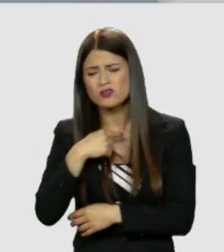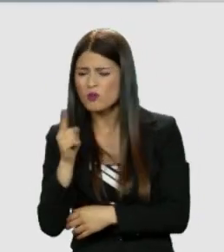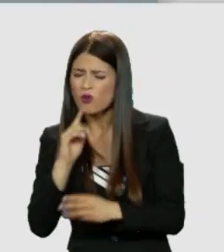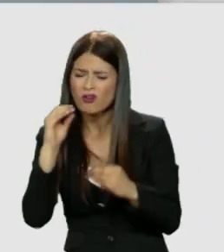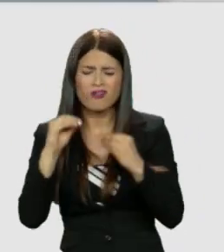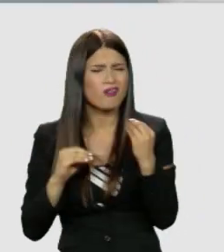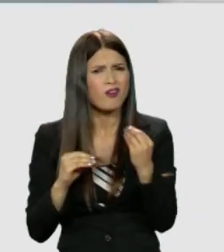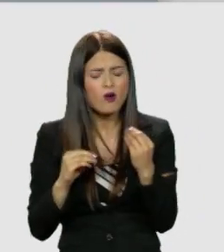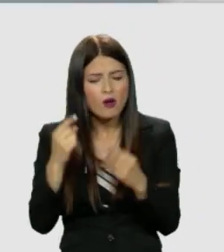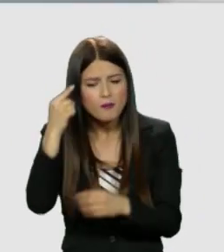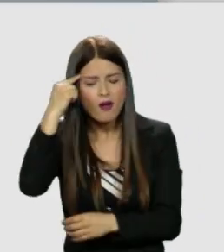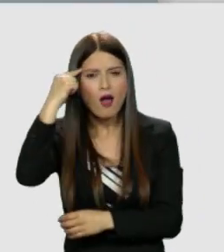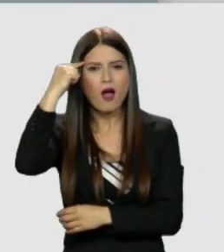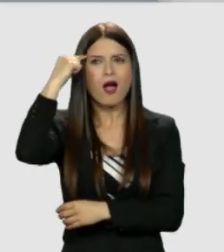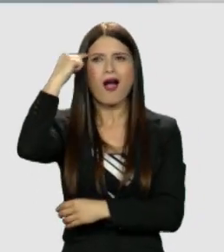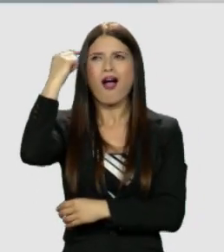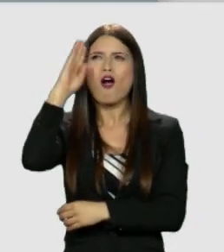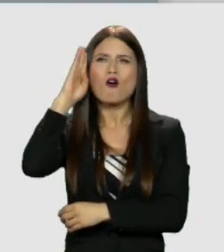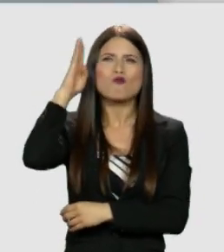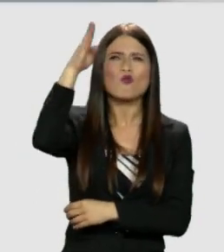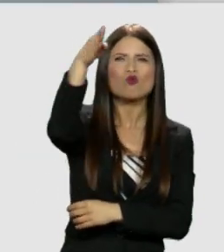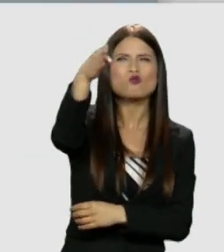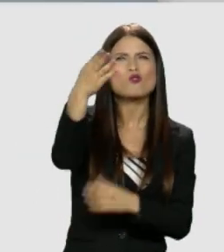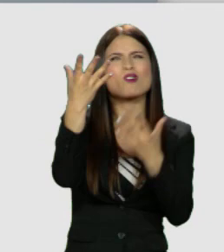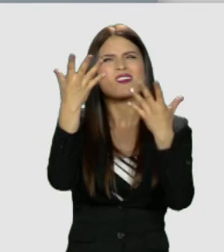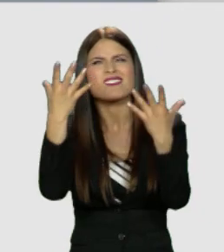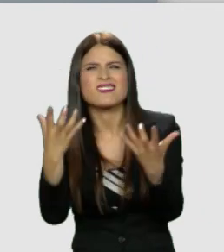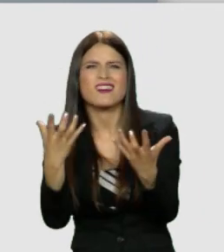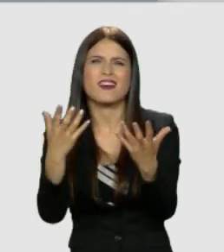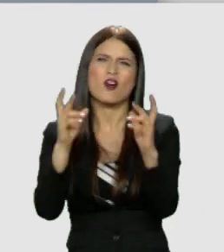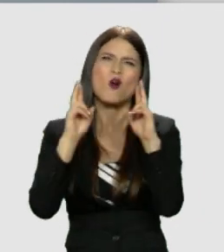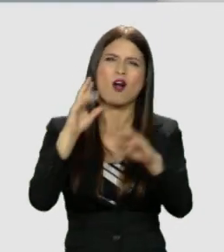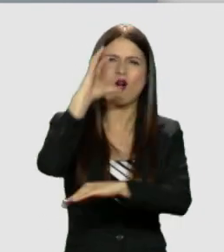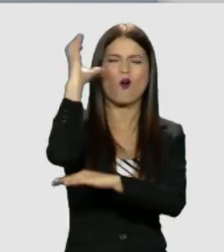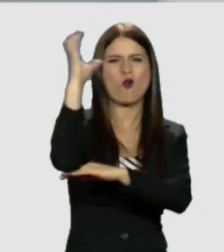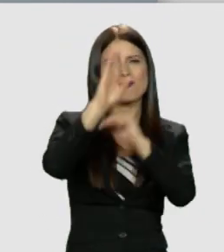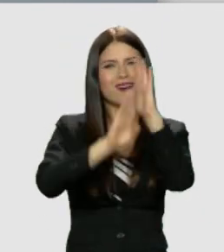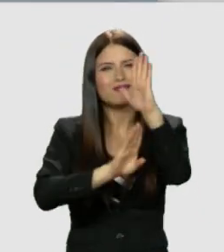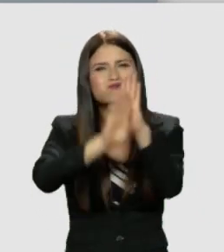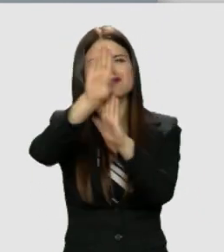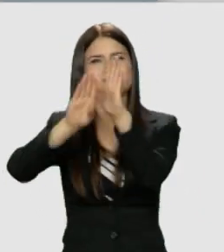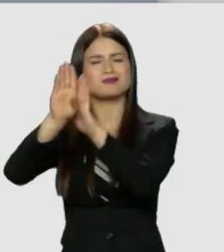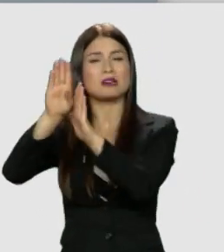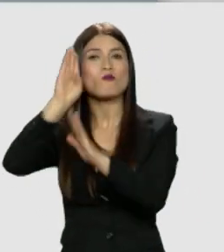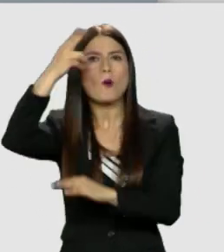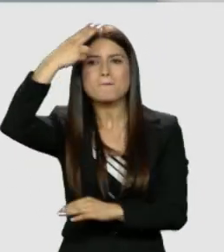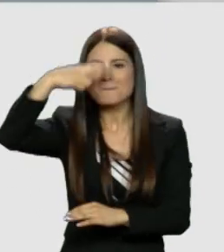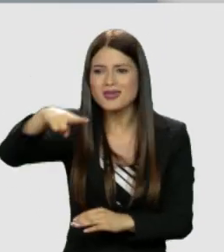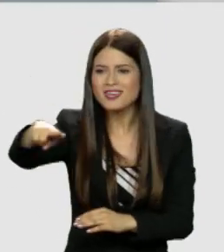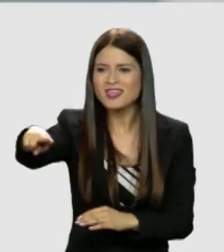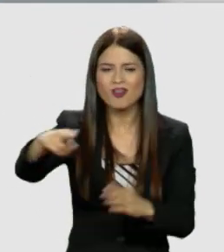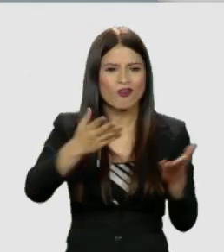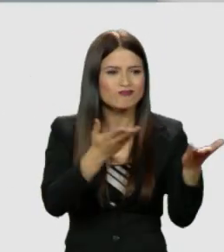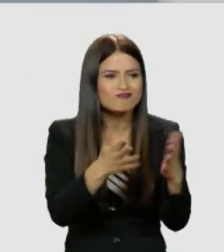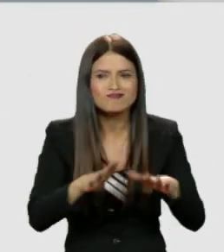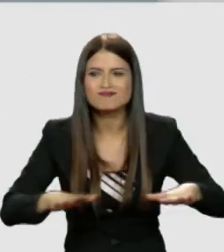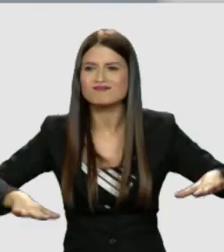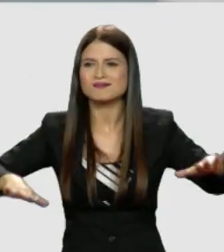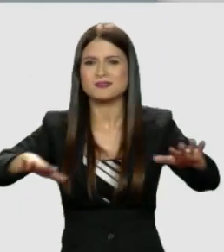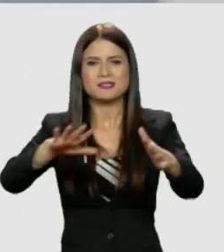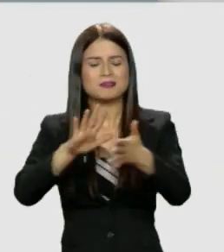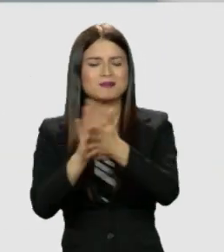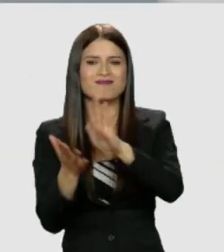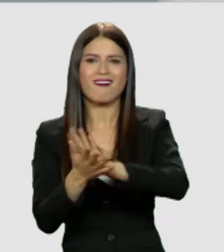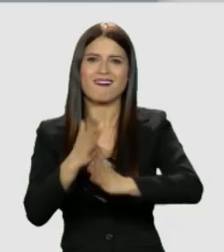queremos para los años por venir esa Colombia que le queremos dejar a nuestros hijos pensemos en las vidas